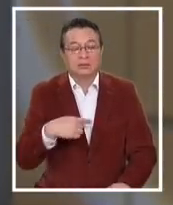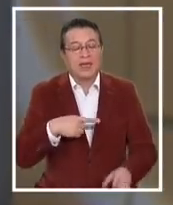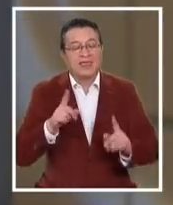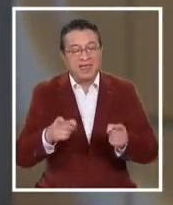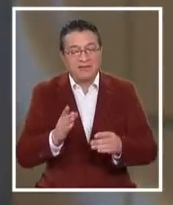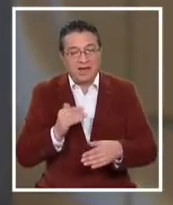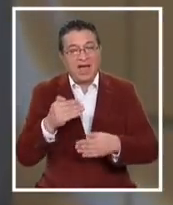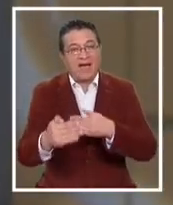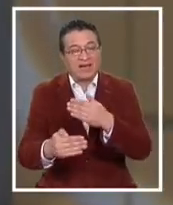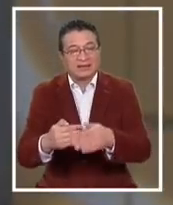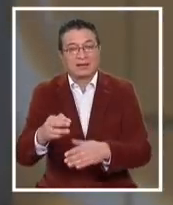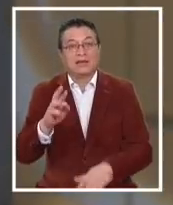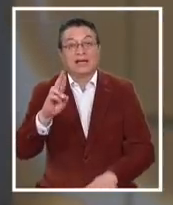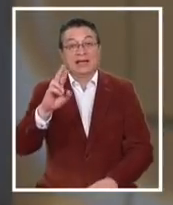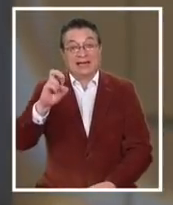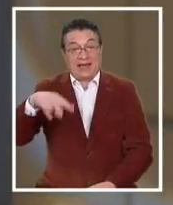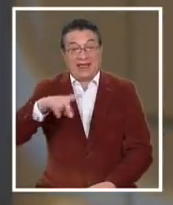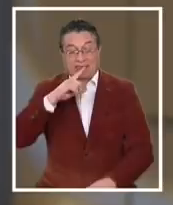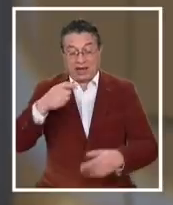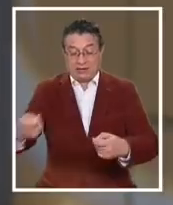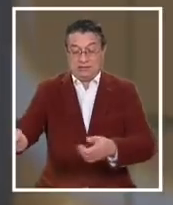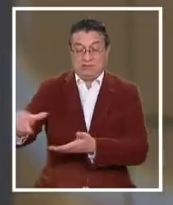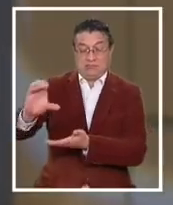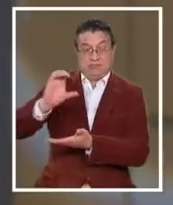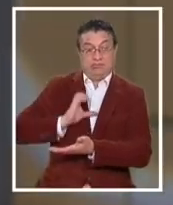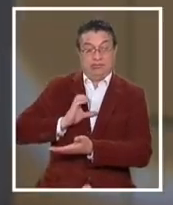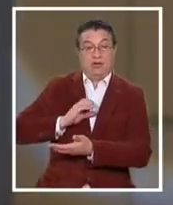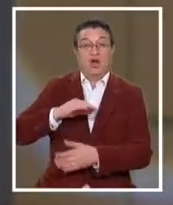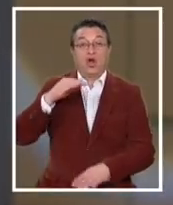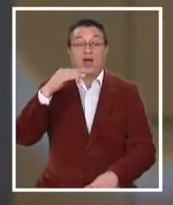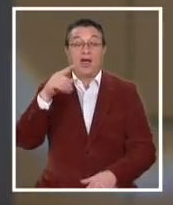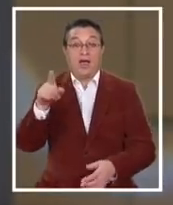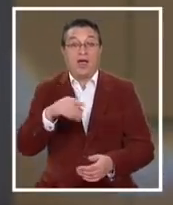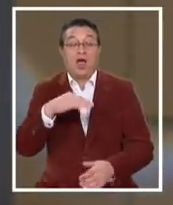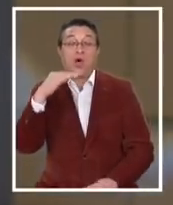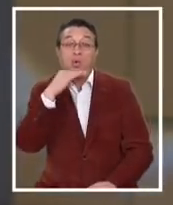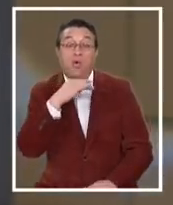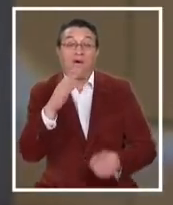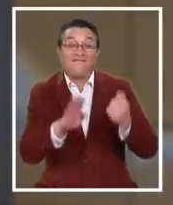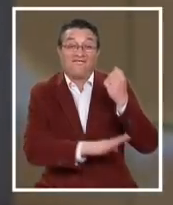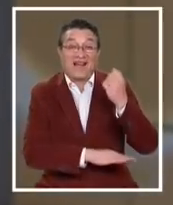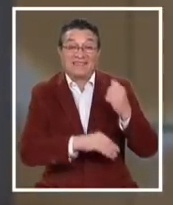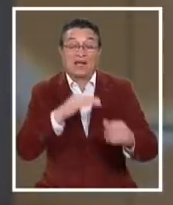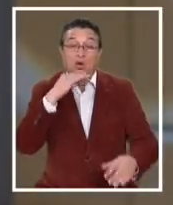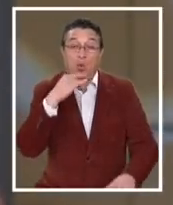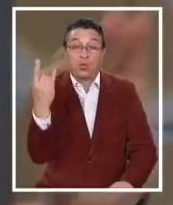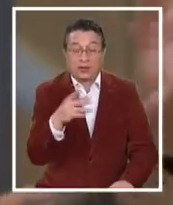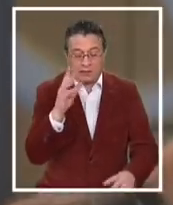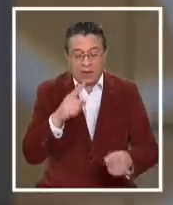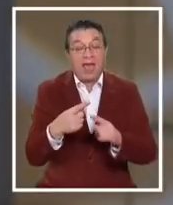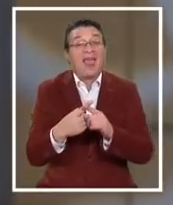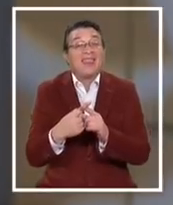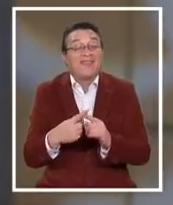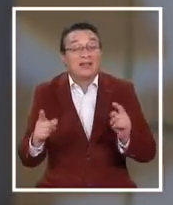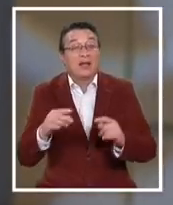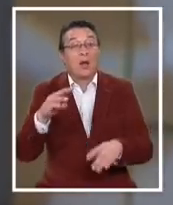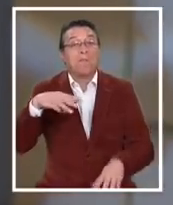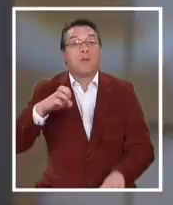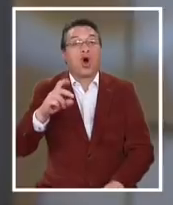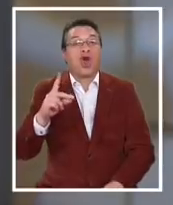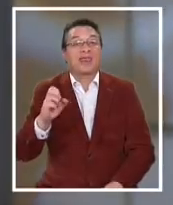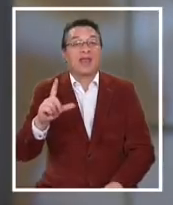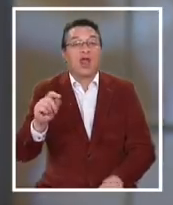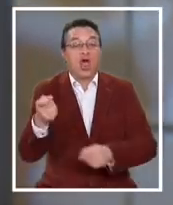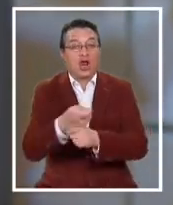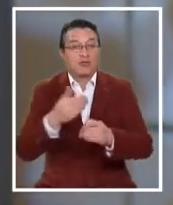avanzar hacia una renta universal de emergencia. Creo que es posible una recuperación que sea distinta al modelo económico que teníamos antes.